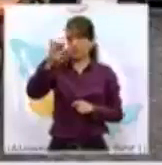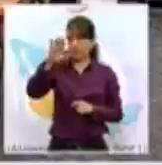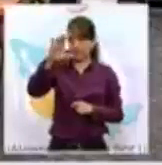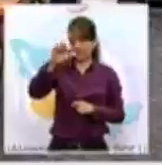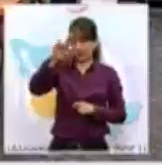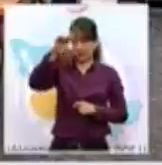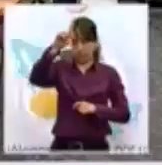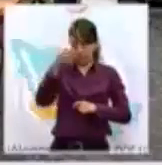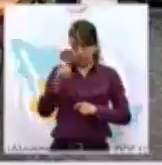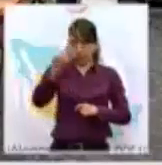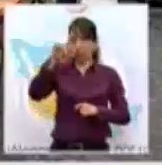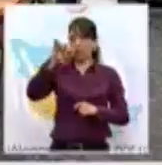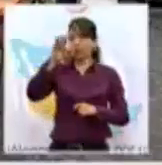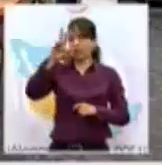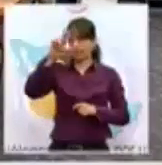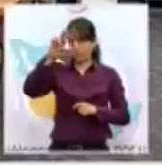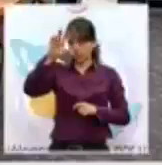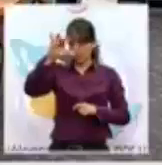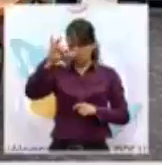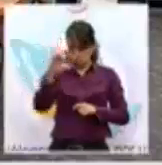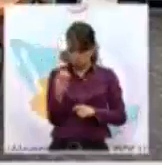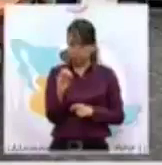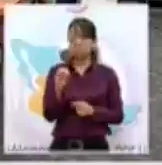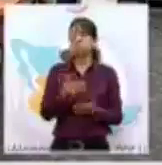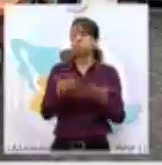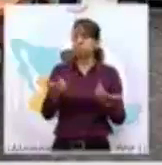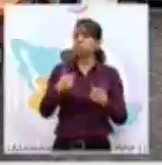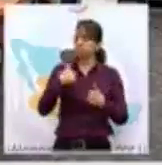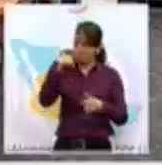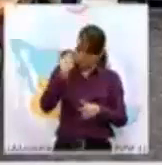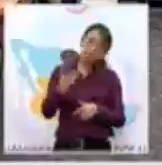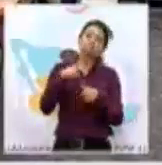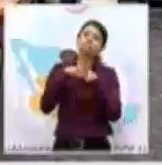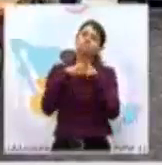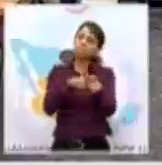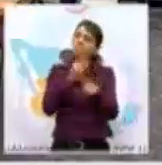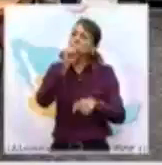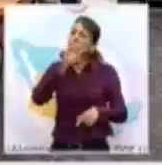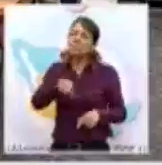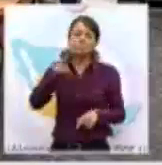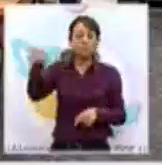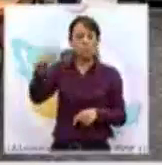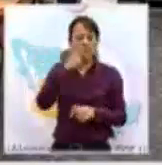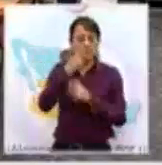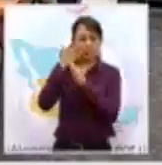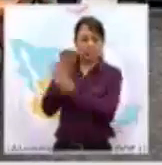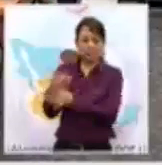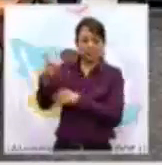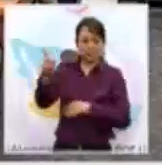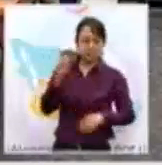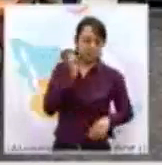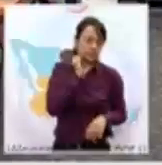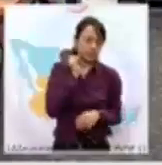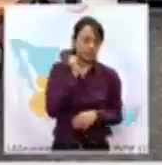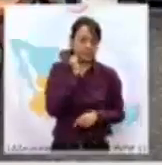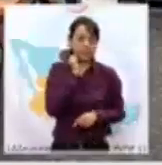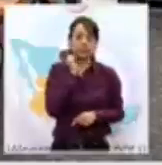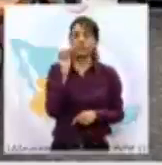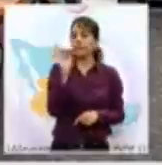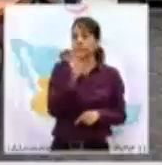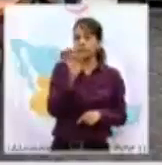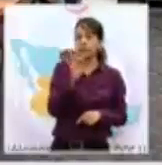tónica de la discusión y de lo que platicaba el senador, si lo que estamos haciendo está en el